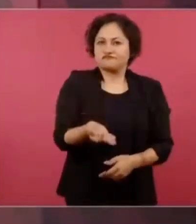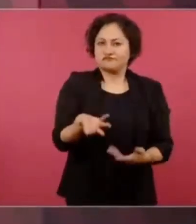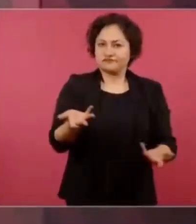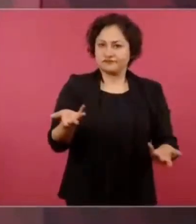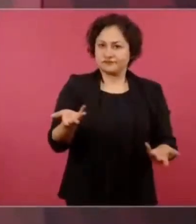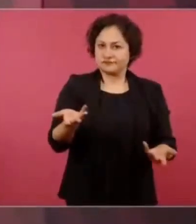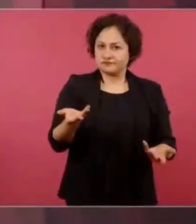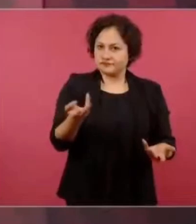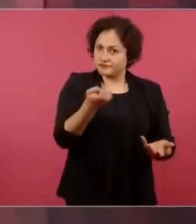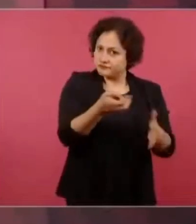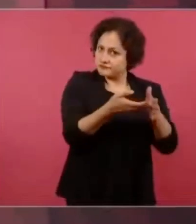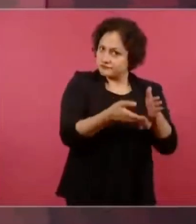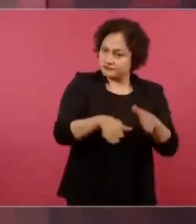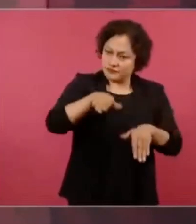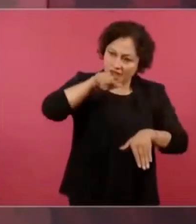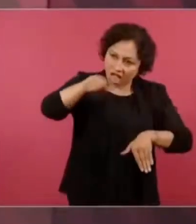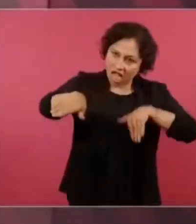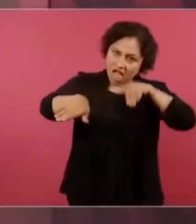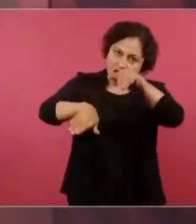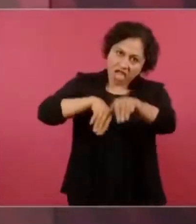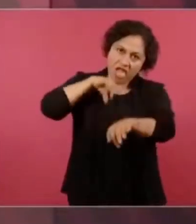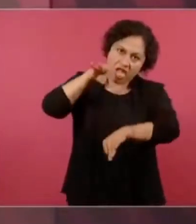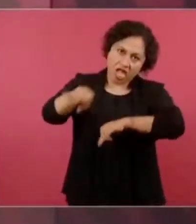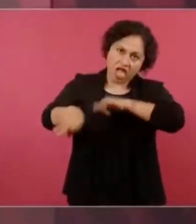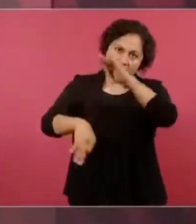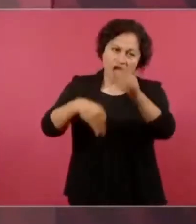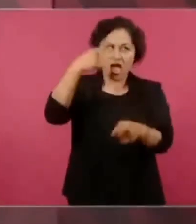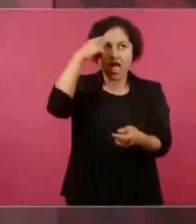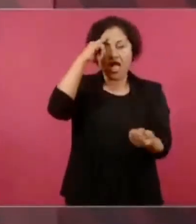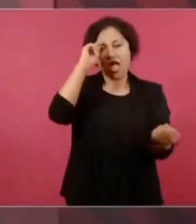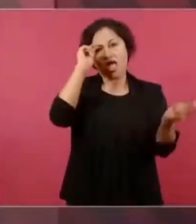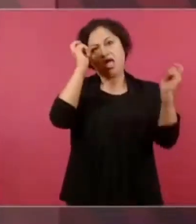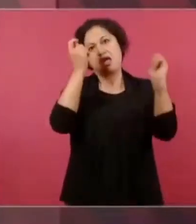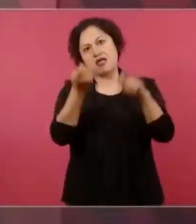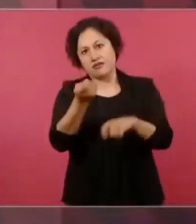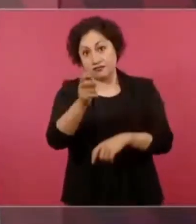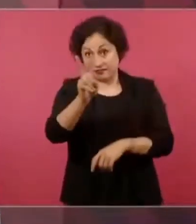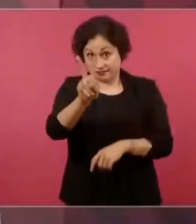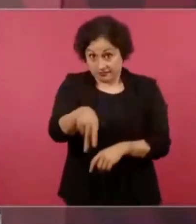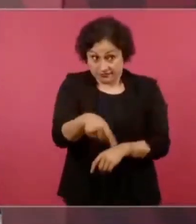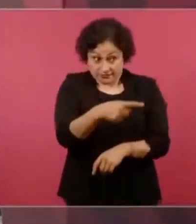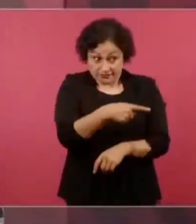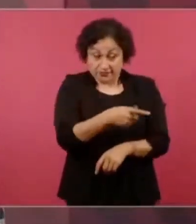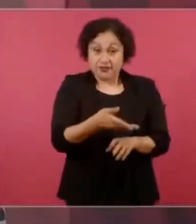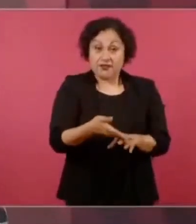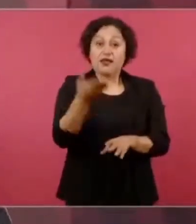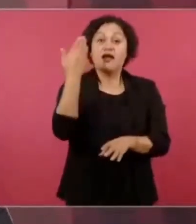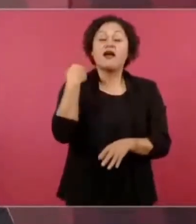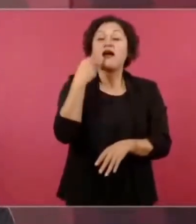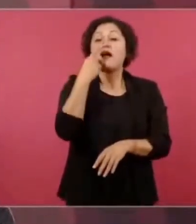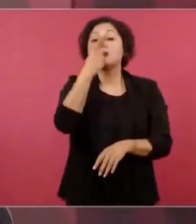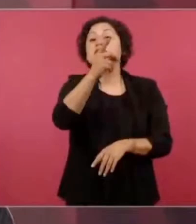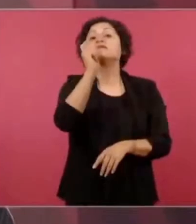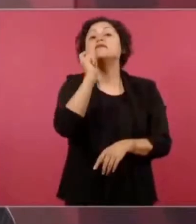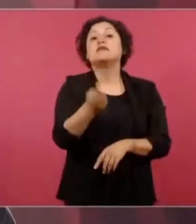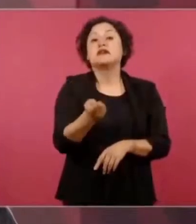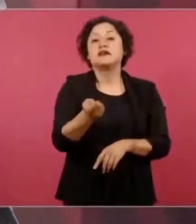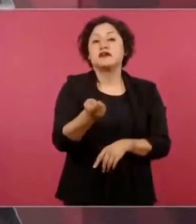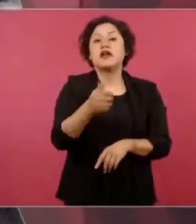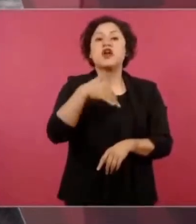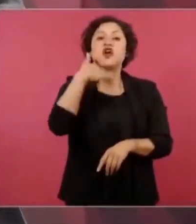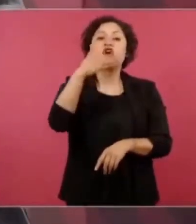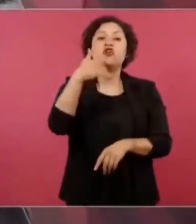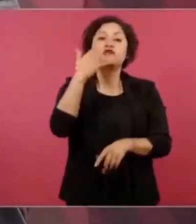Llegaron a decir que la corrupción era parte de la cultura del pueblo de México.